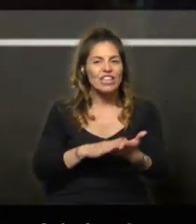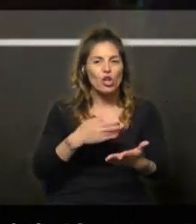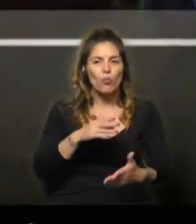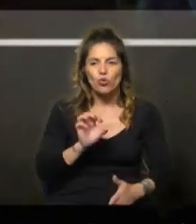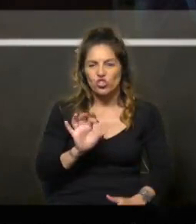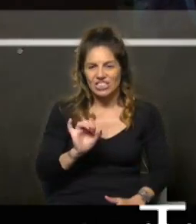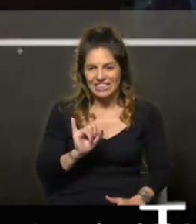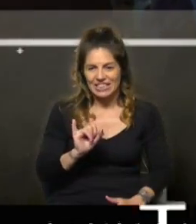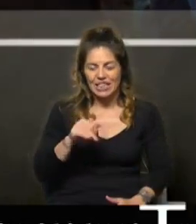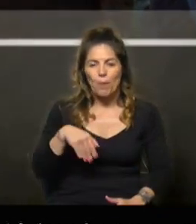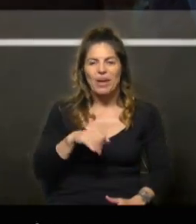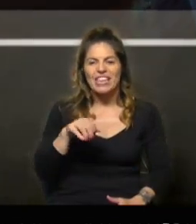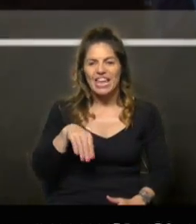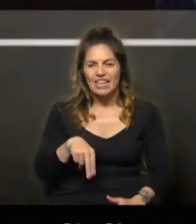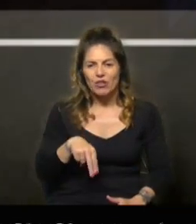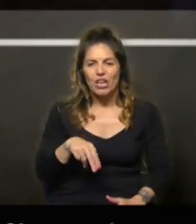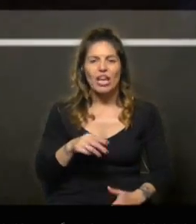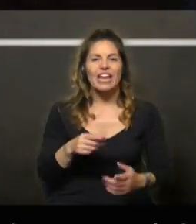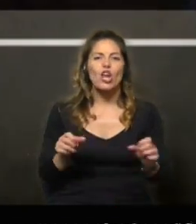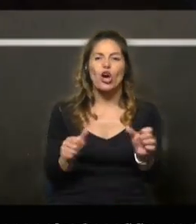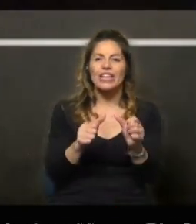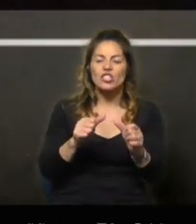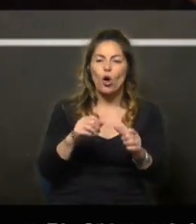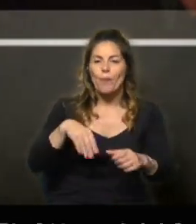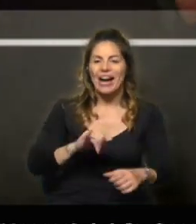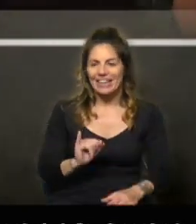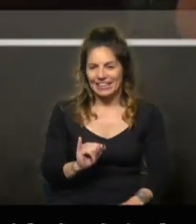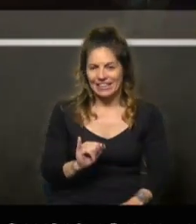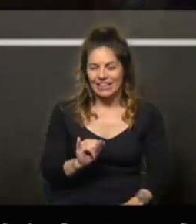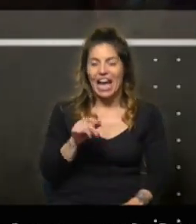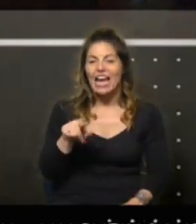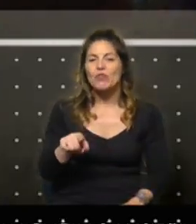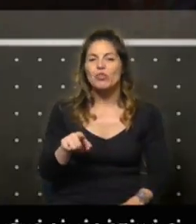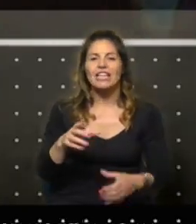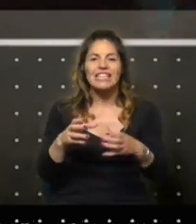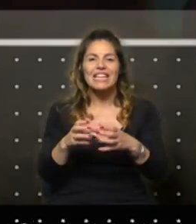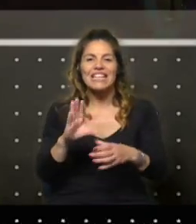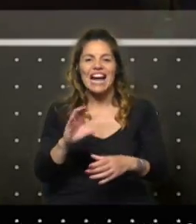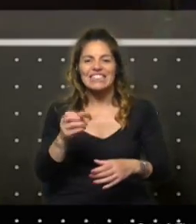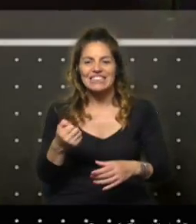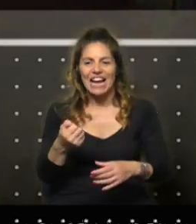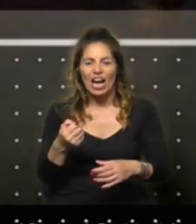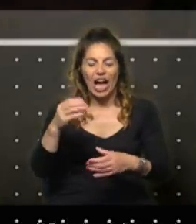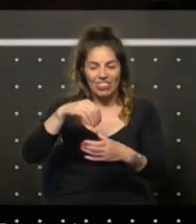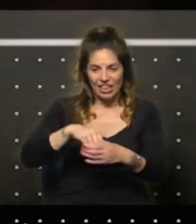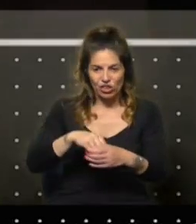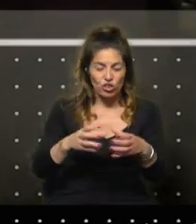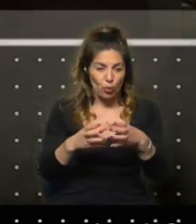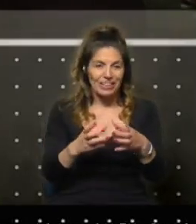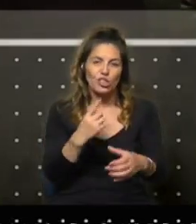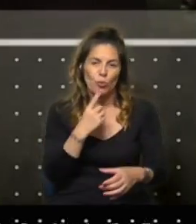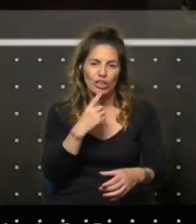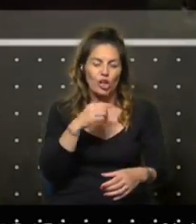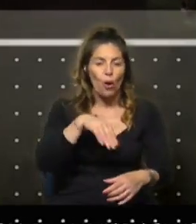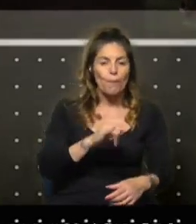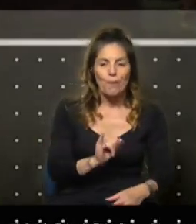menem que con lo que hizo con justamente macri ahí vos tenías a la casta dentro siendo partido político y lo de